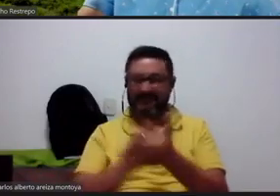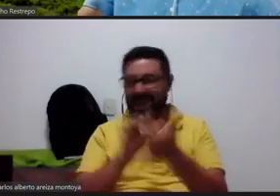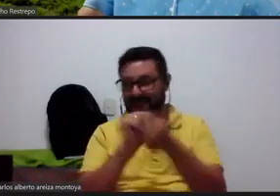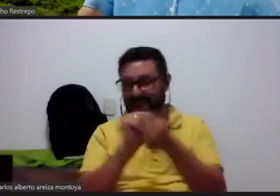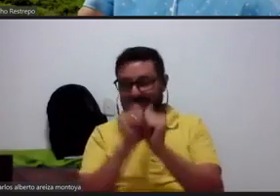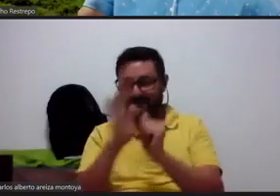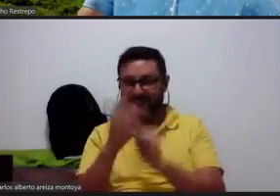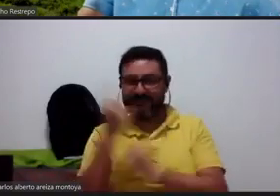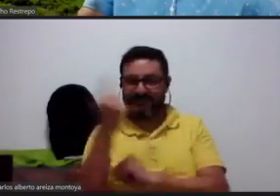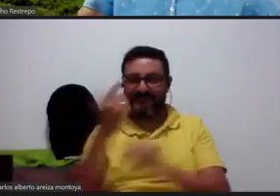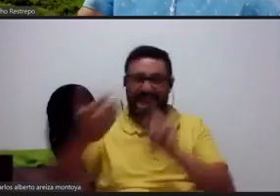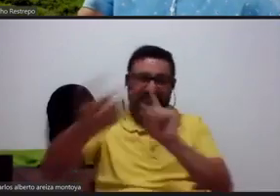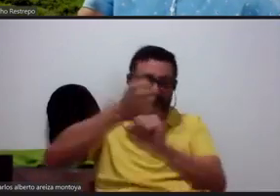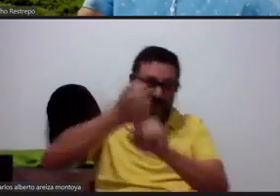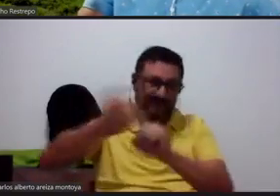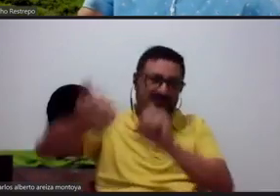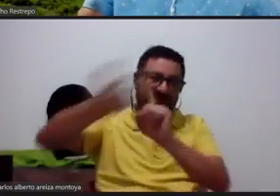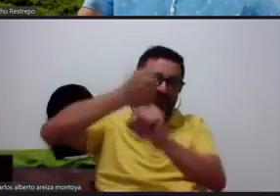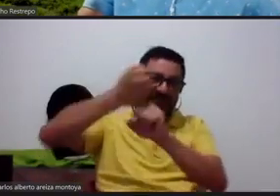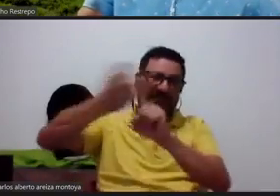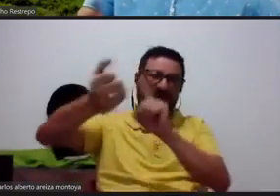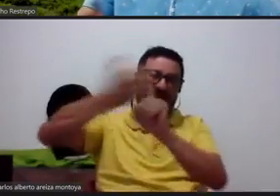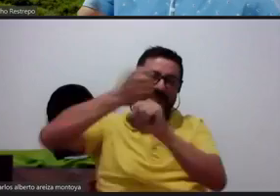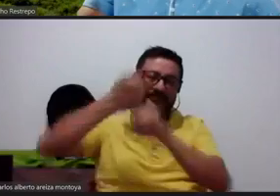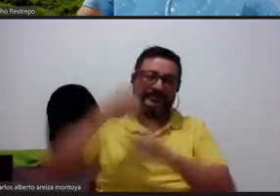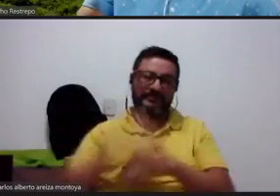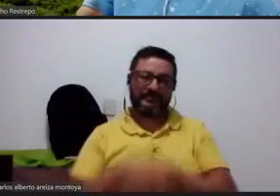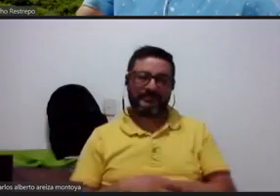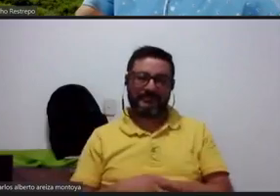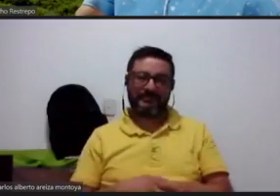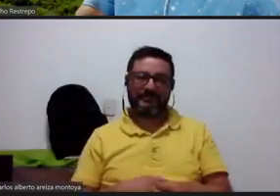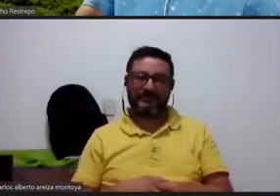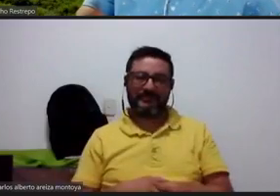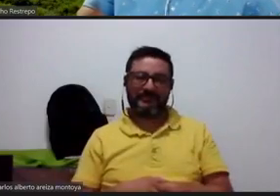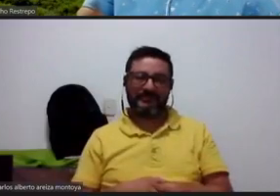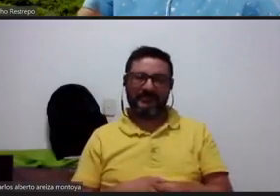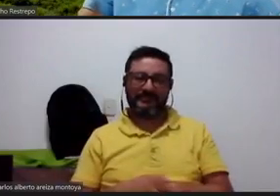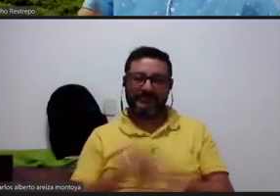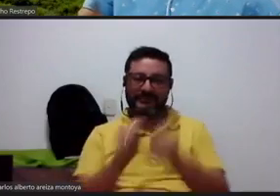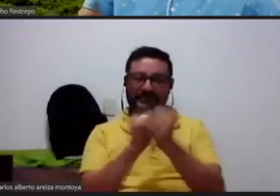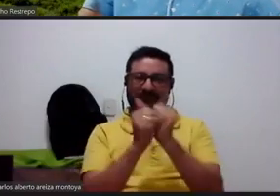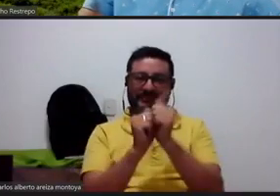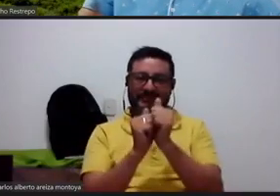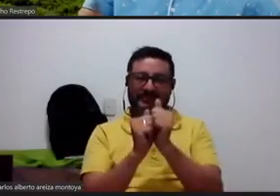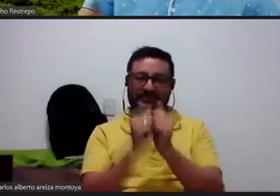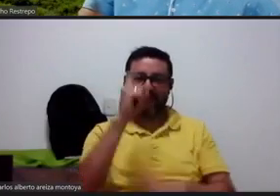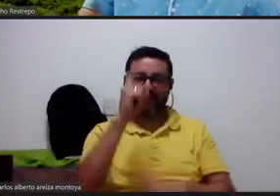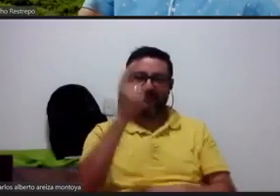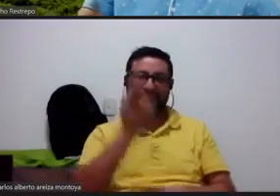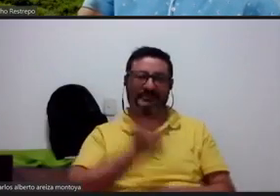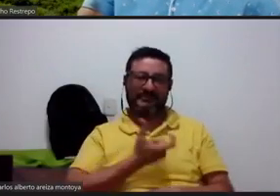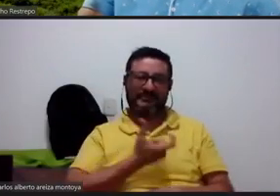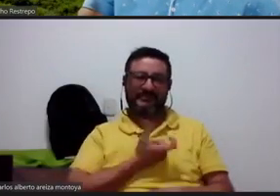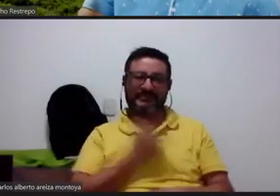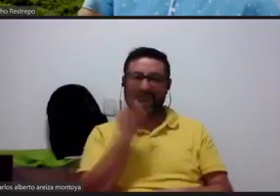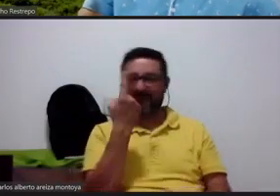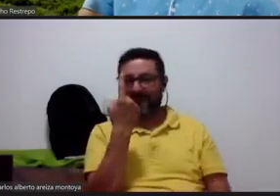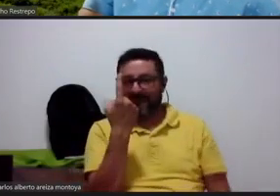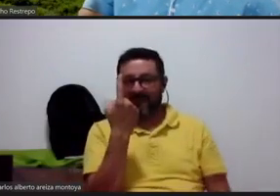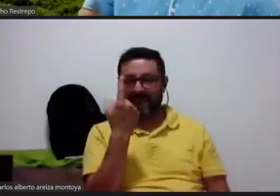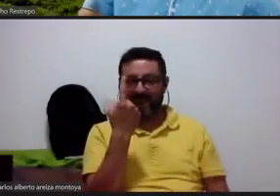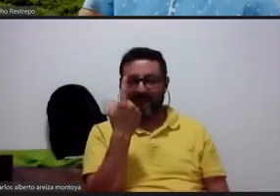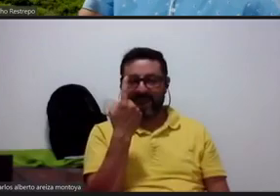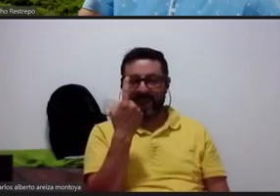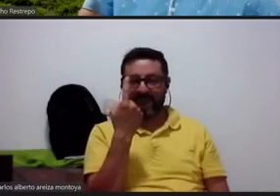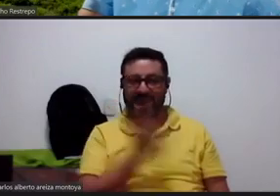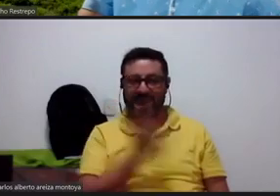solo logros. Si vamos a datos reales, el deporte en una competencia es solo una medalla de oro, pues.